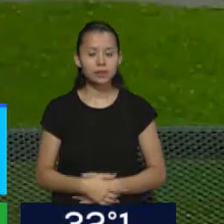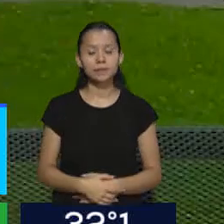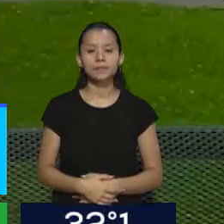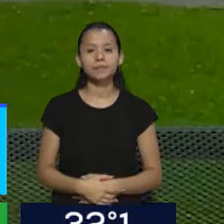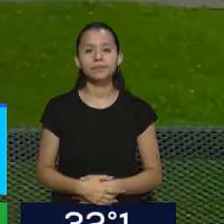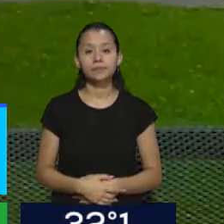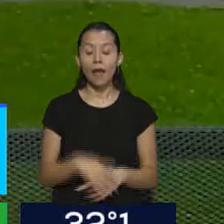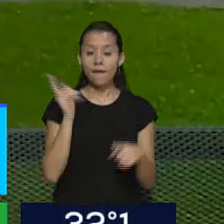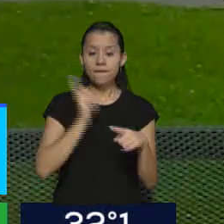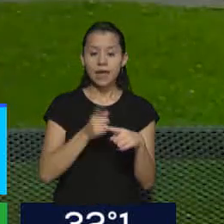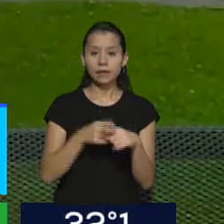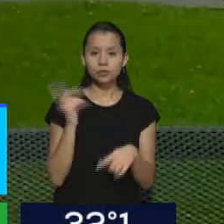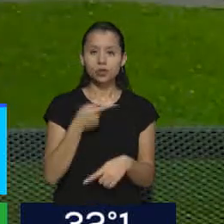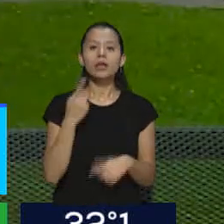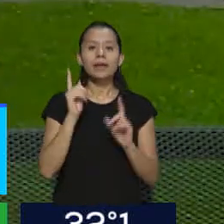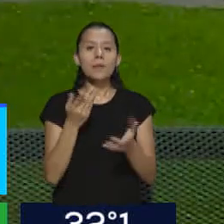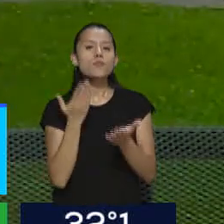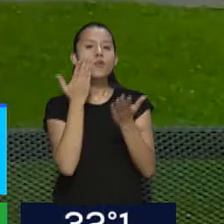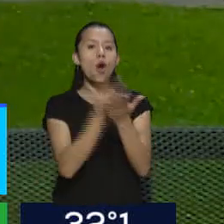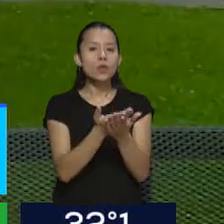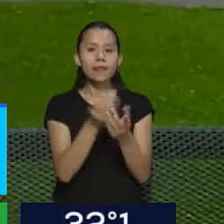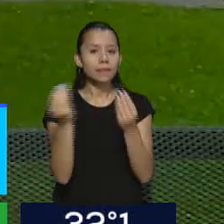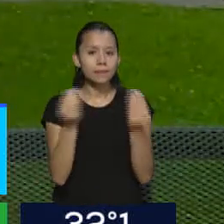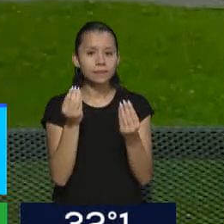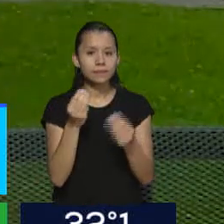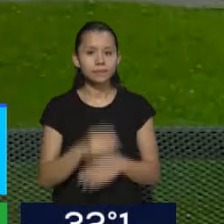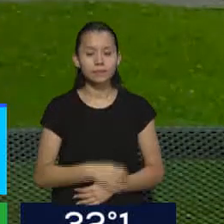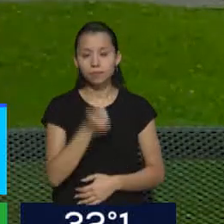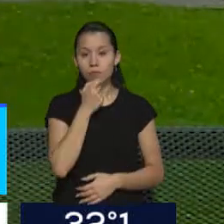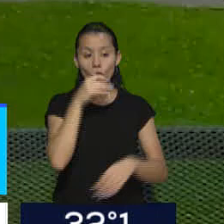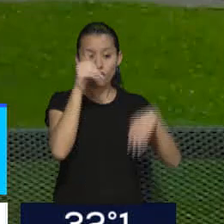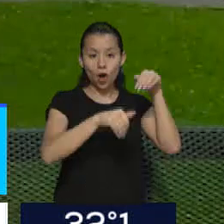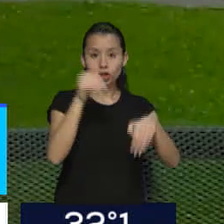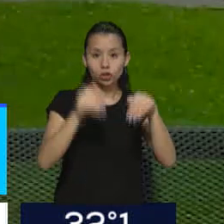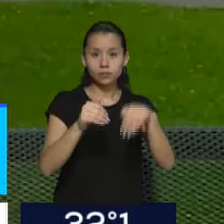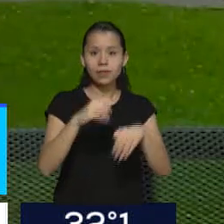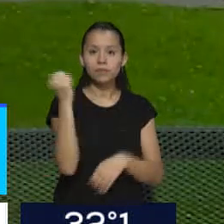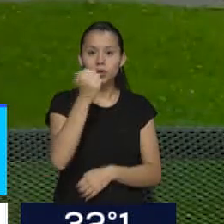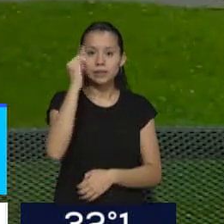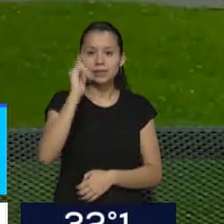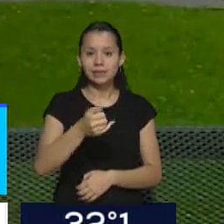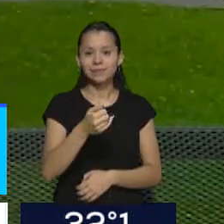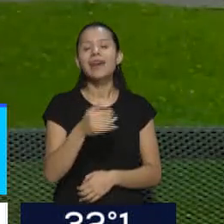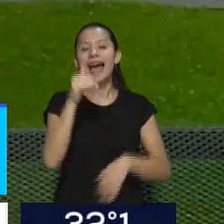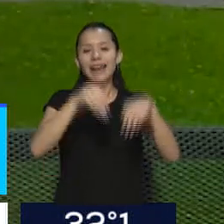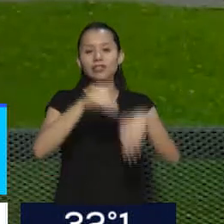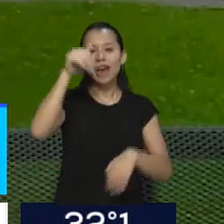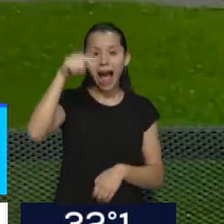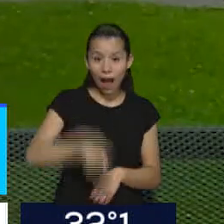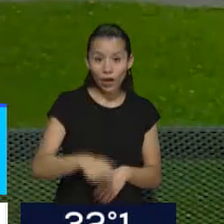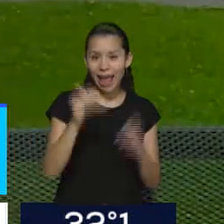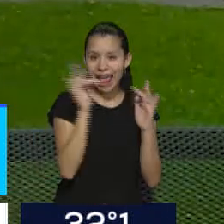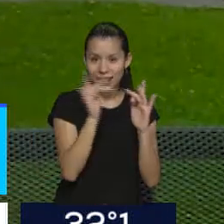hemos propuesto que no se pierda el canto de votos cuando se hace la elección. Si bien esta elección va a ser